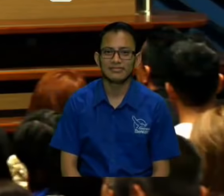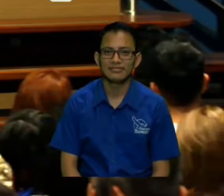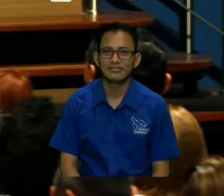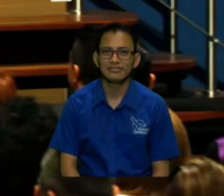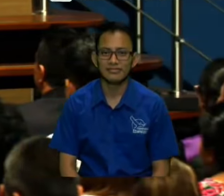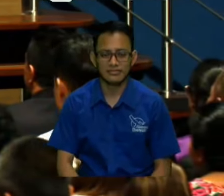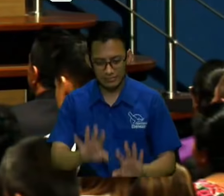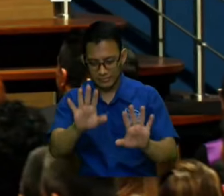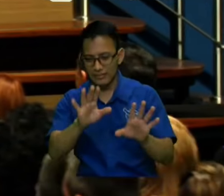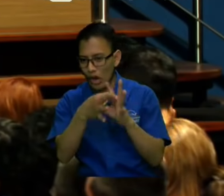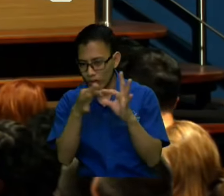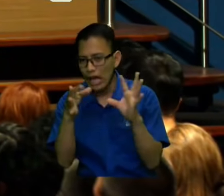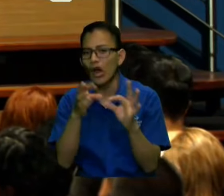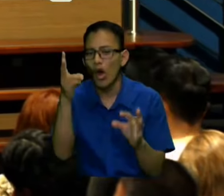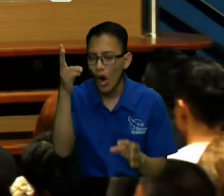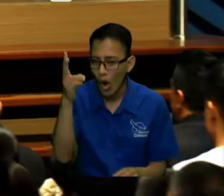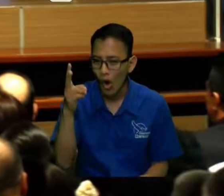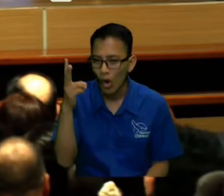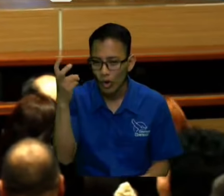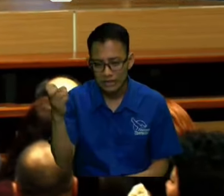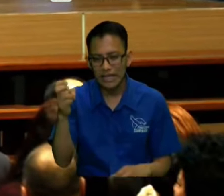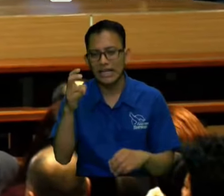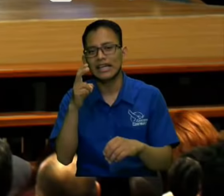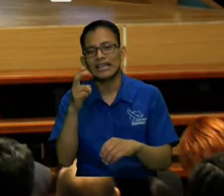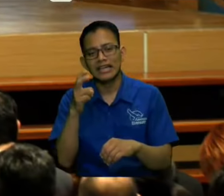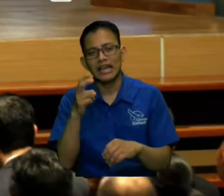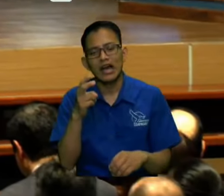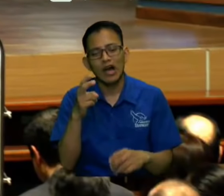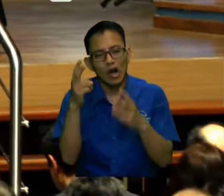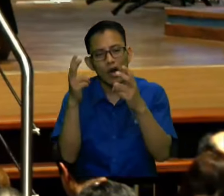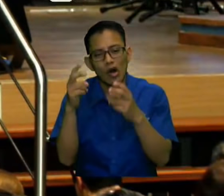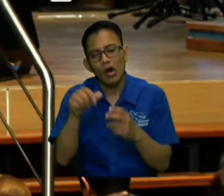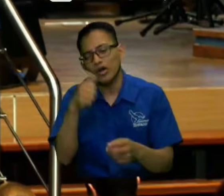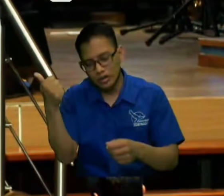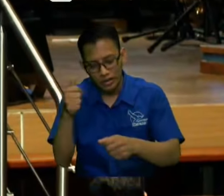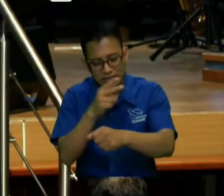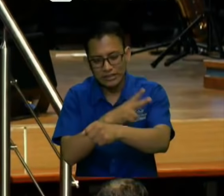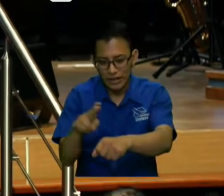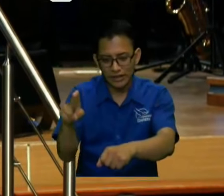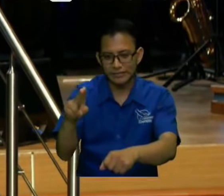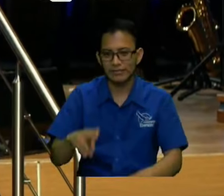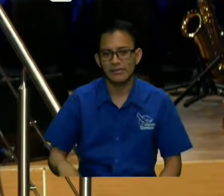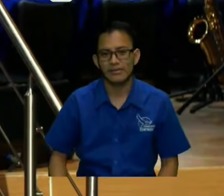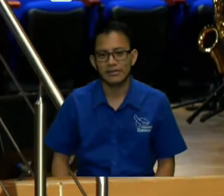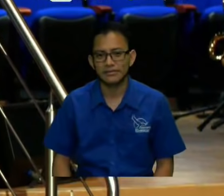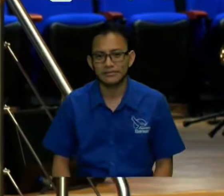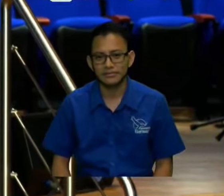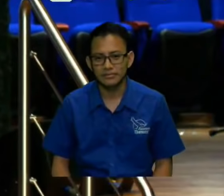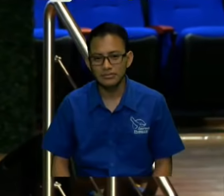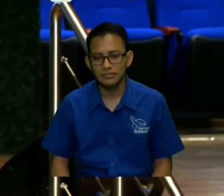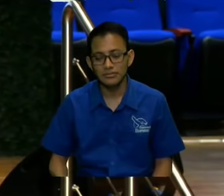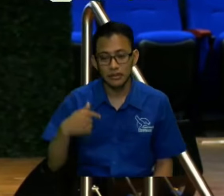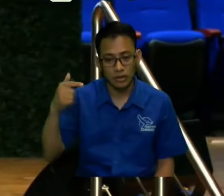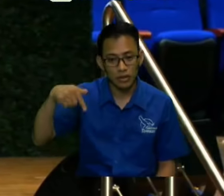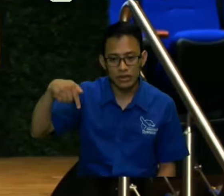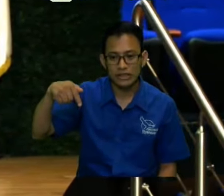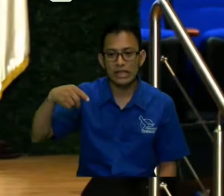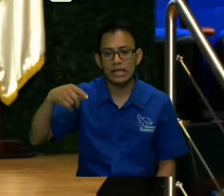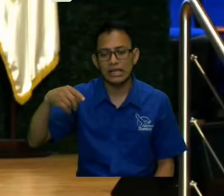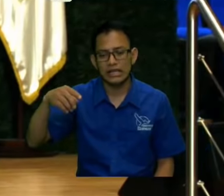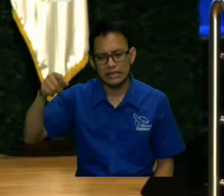Le voy a contar otro, por si no me cree. En este viaje que estaba haciendo, me estaba platicando con